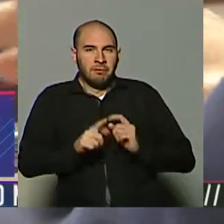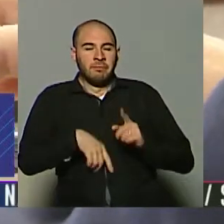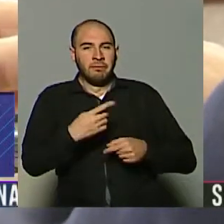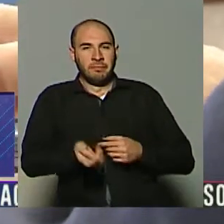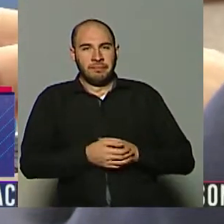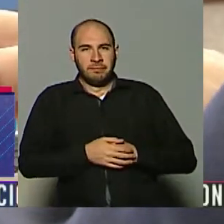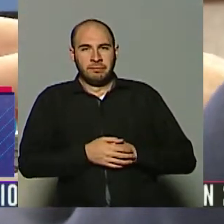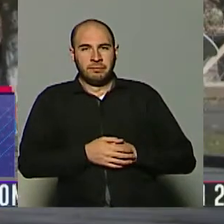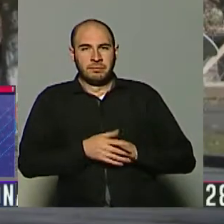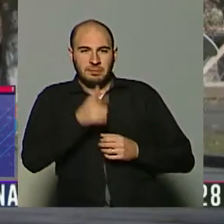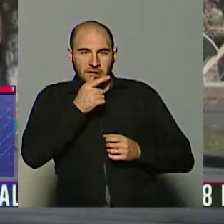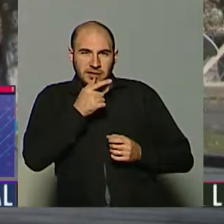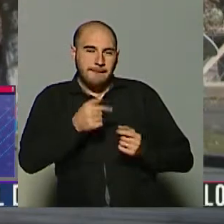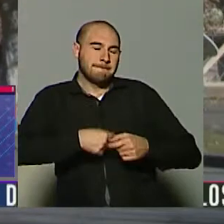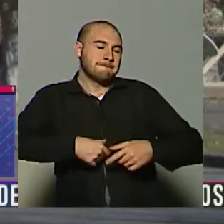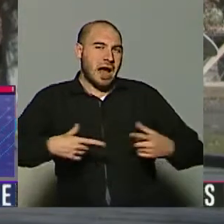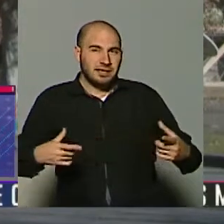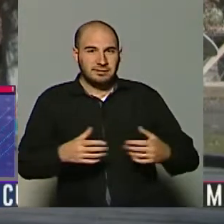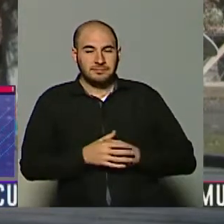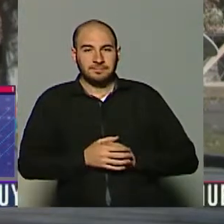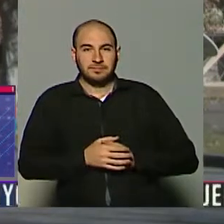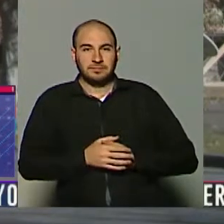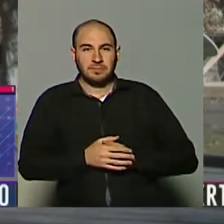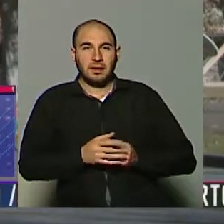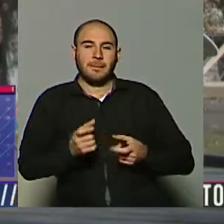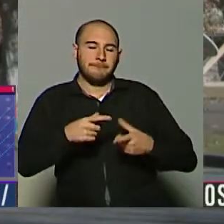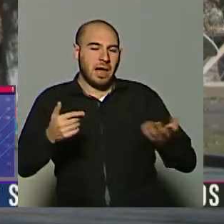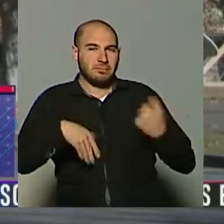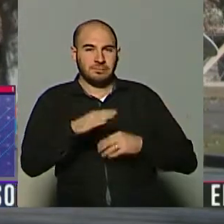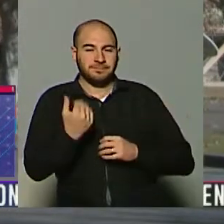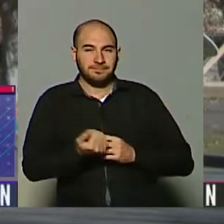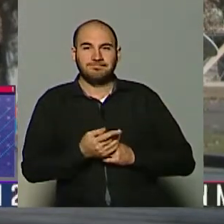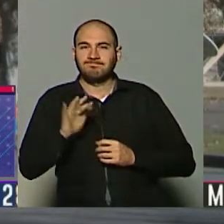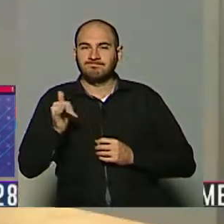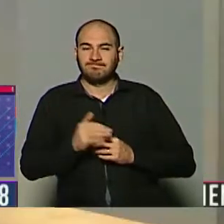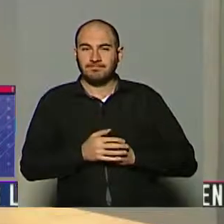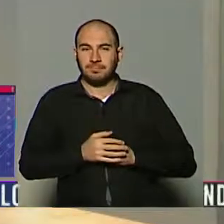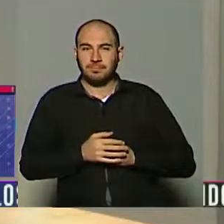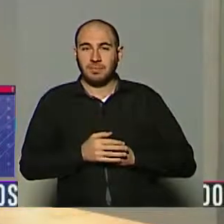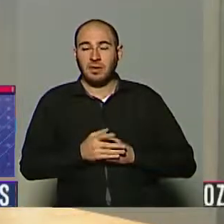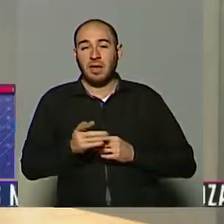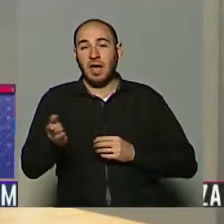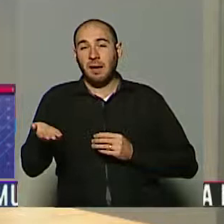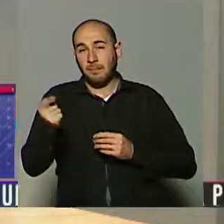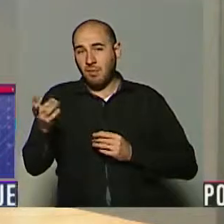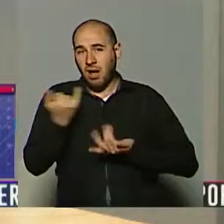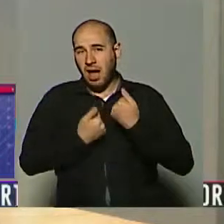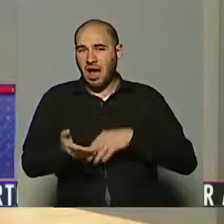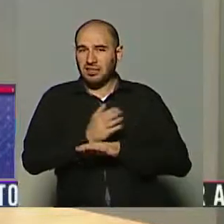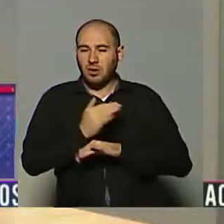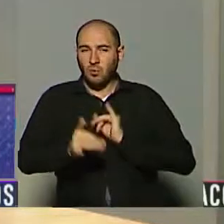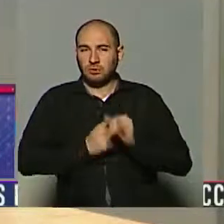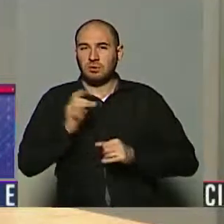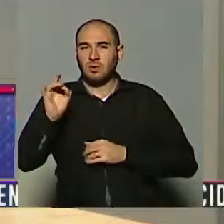que tienen algo realmente mucho más grande de lo que pensaba. Tal cual. Bueno, y si bien ya lo mencionabas anteriormente, que